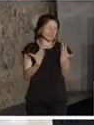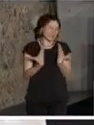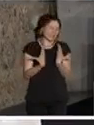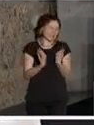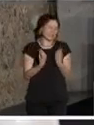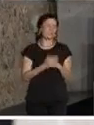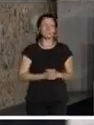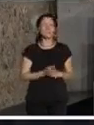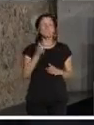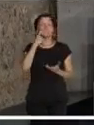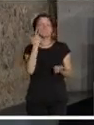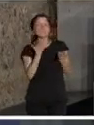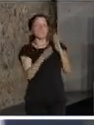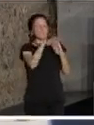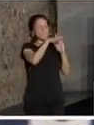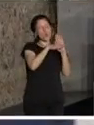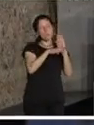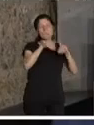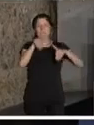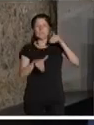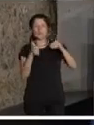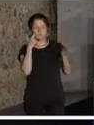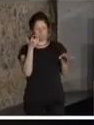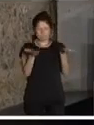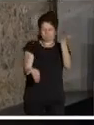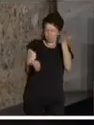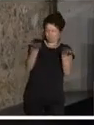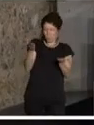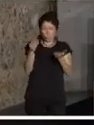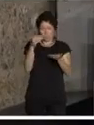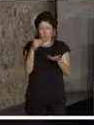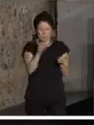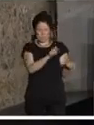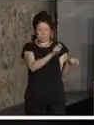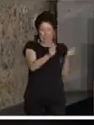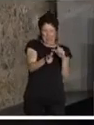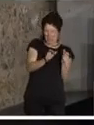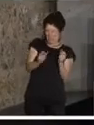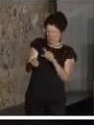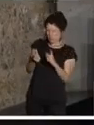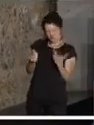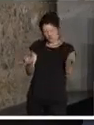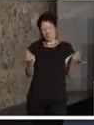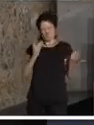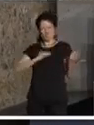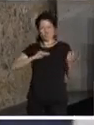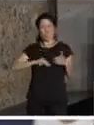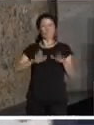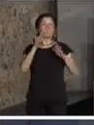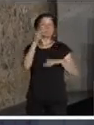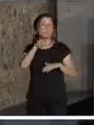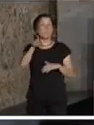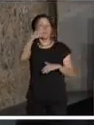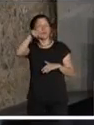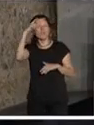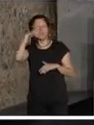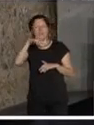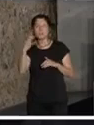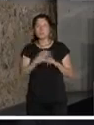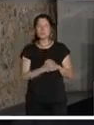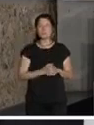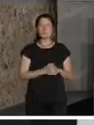y Vais a comparar programas electorales Y seguramente muchos se parezcan mucho pero también sabéis